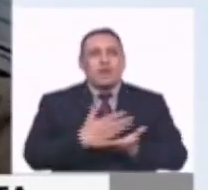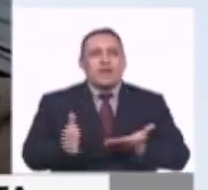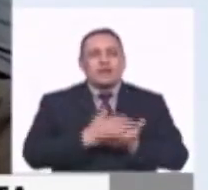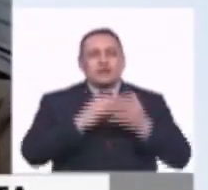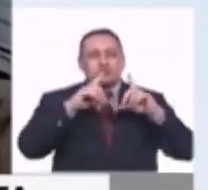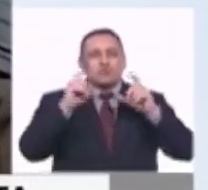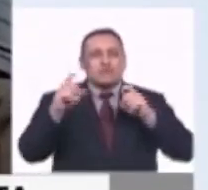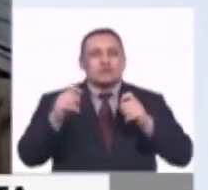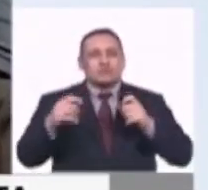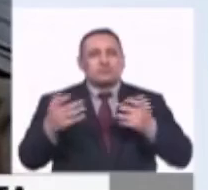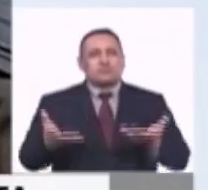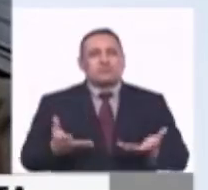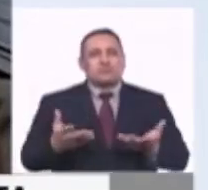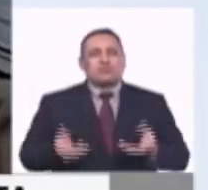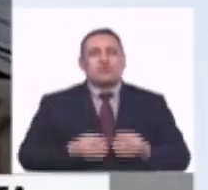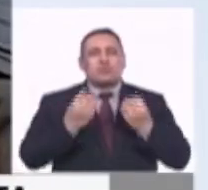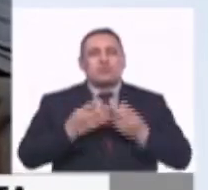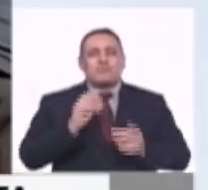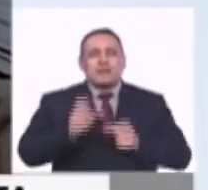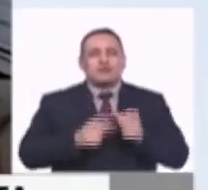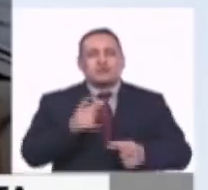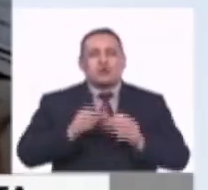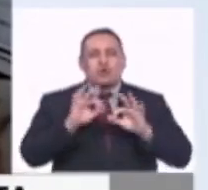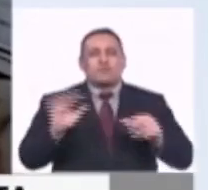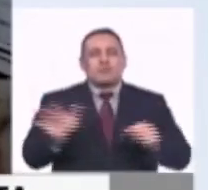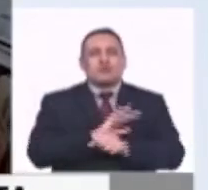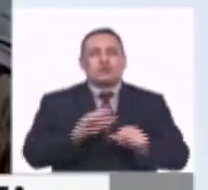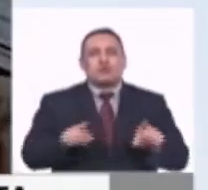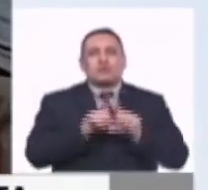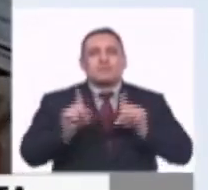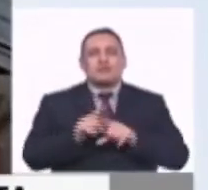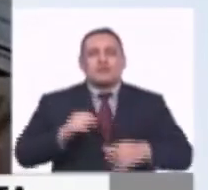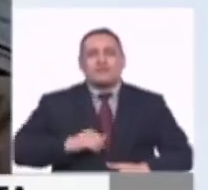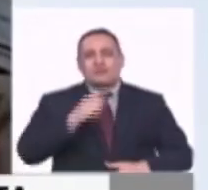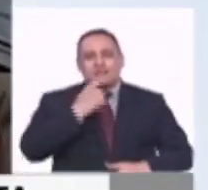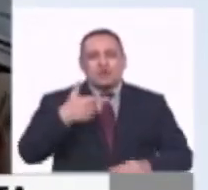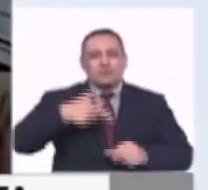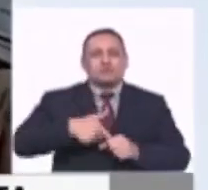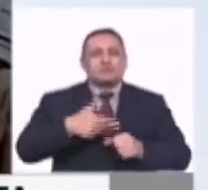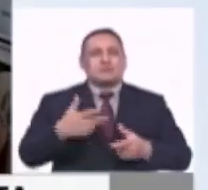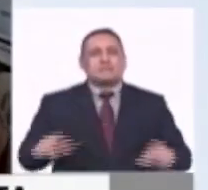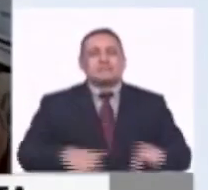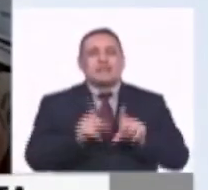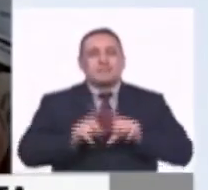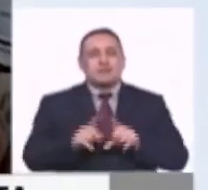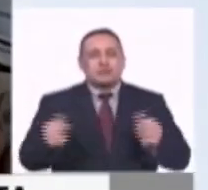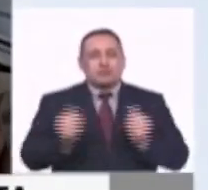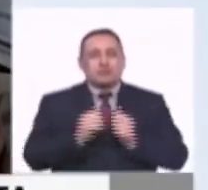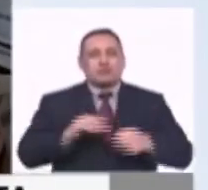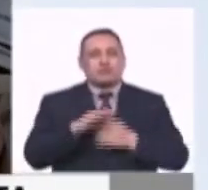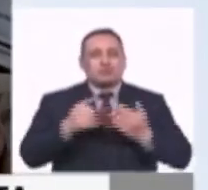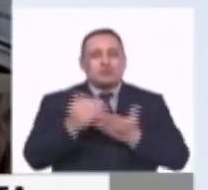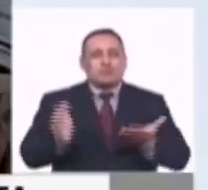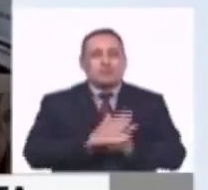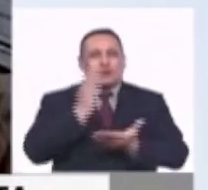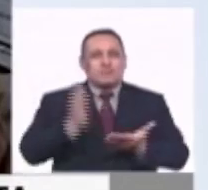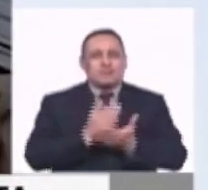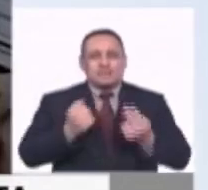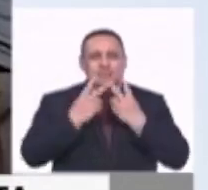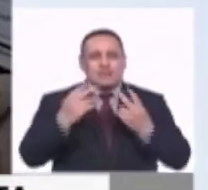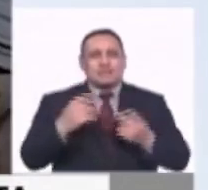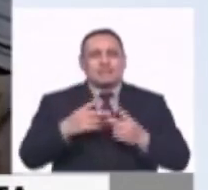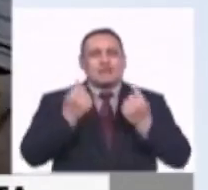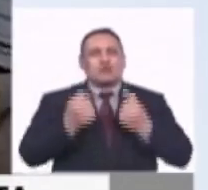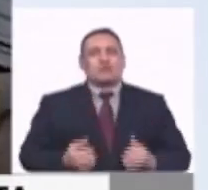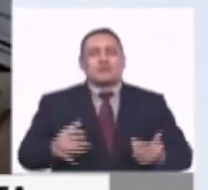no hay demás población suficiente, o por la carencia de combustible y la problemática de crisis